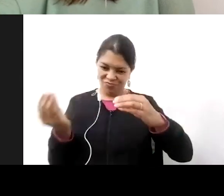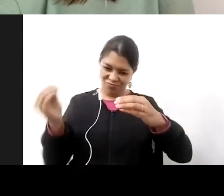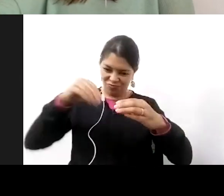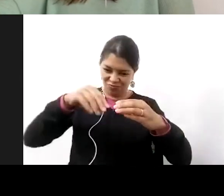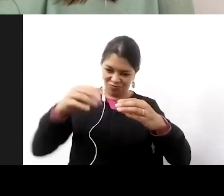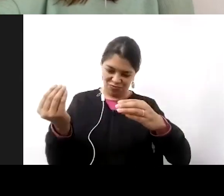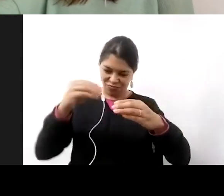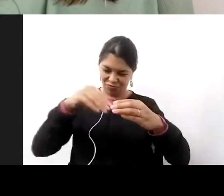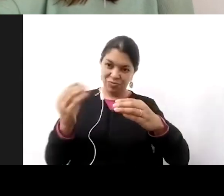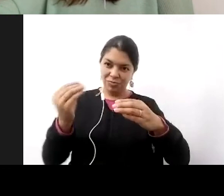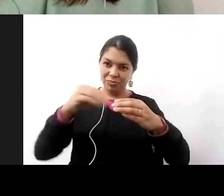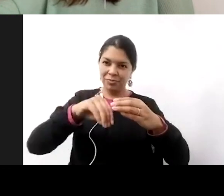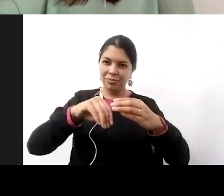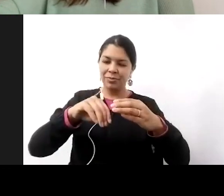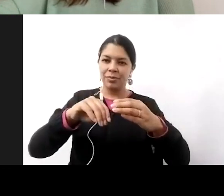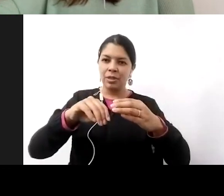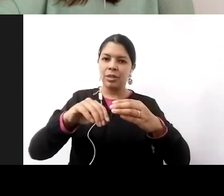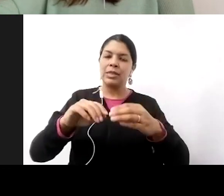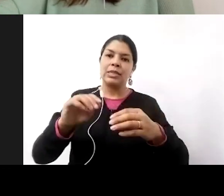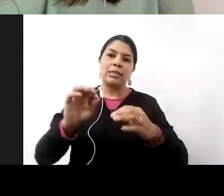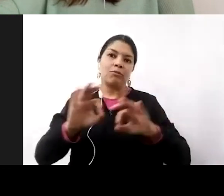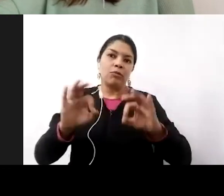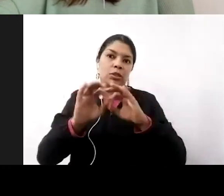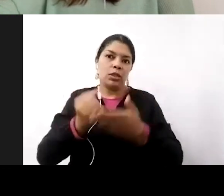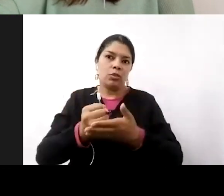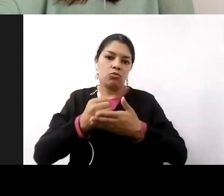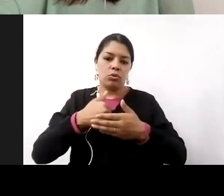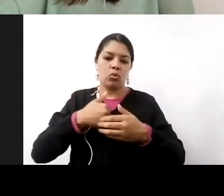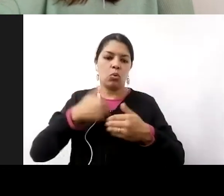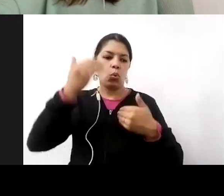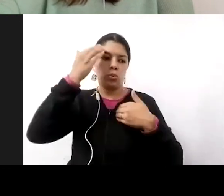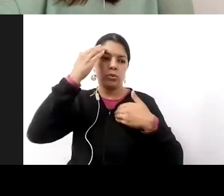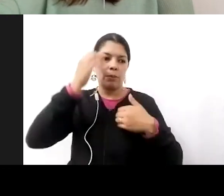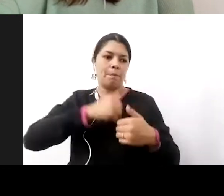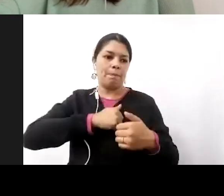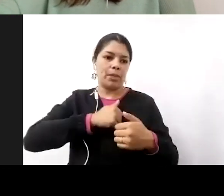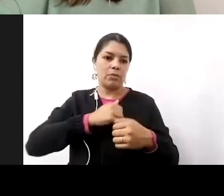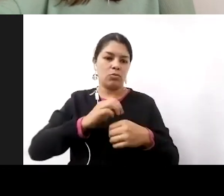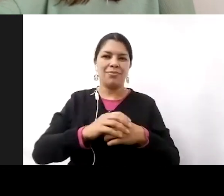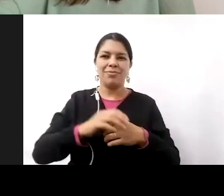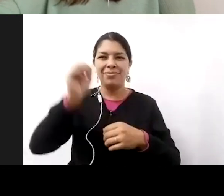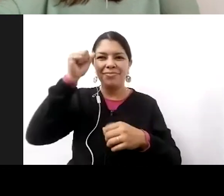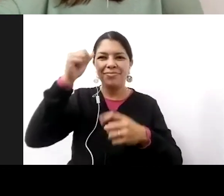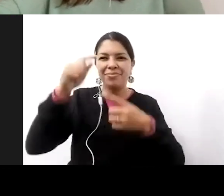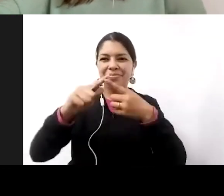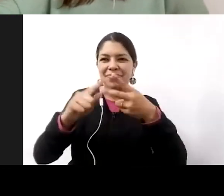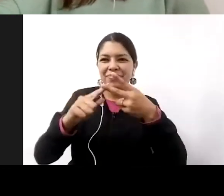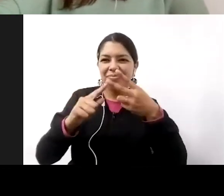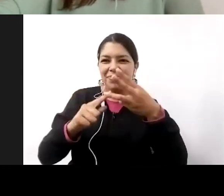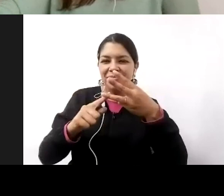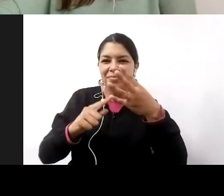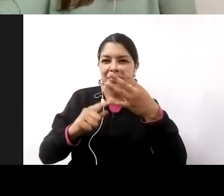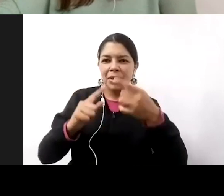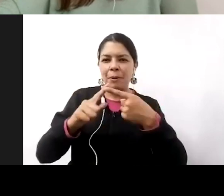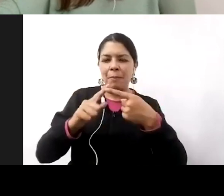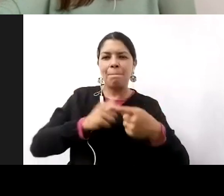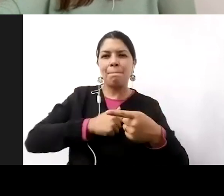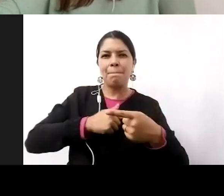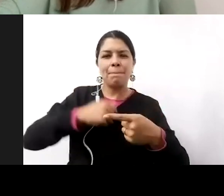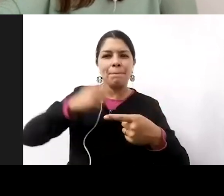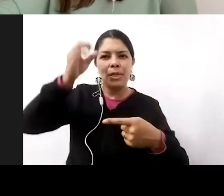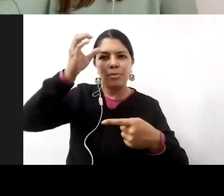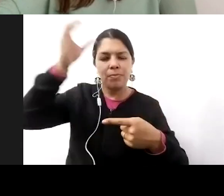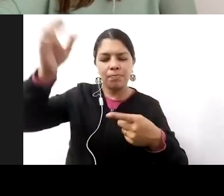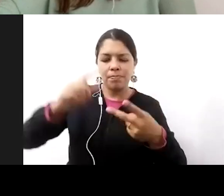esa mochila van a meter lo que les decíamos al principio de los autoconceptos. ¿Qué piensan de ustedes mismos? ¿Cómo se sienten